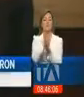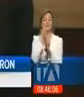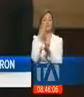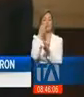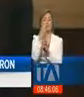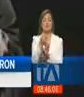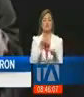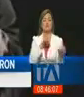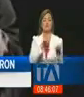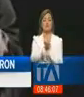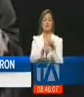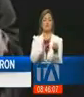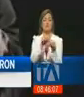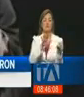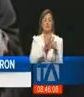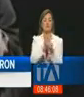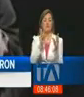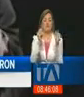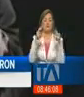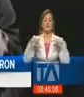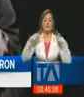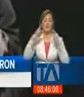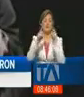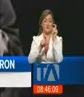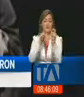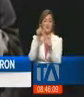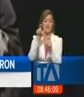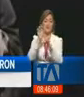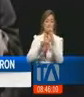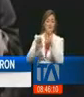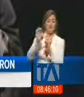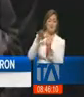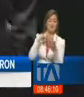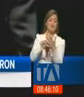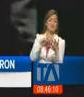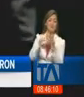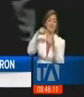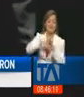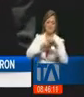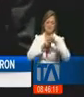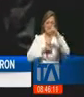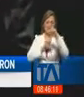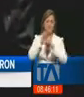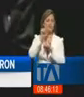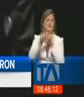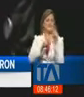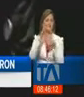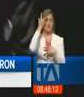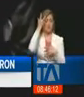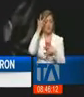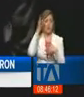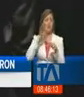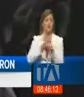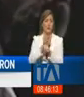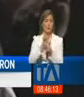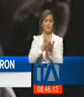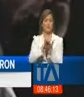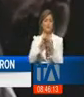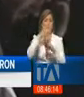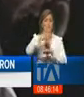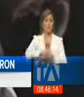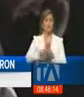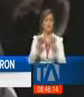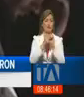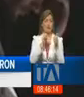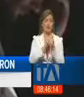la calidad de vida de las personas. Por ejemplo, hay estudios que demuestran que al menos un tercio de la población que tuvo esta enfermedad, semanas después